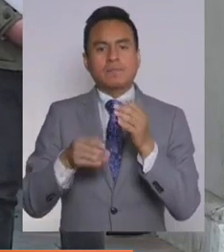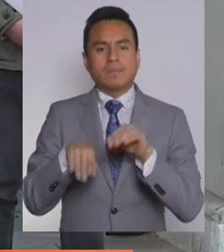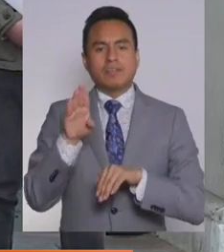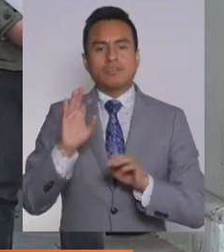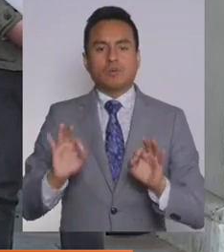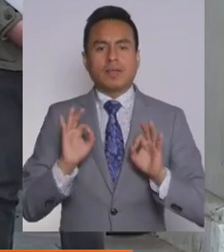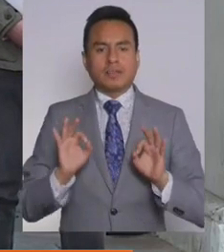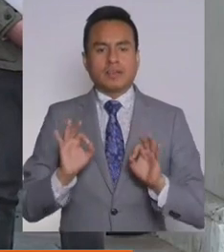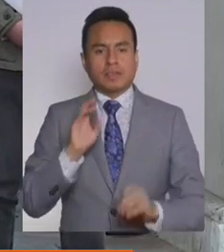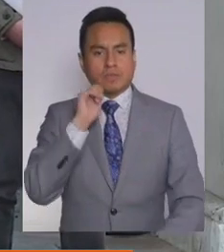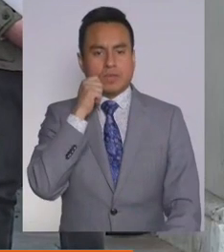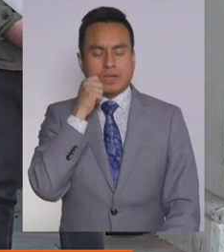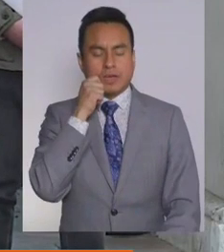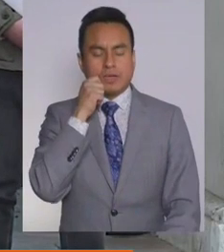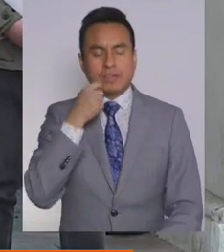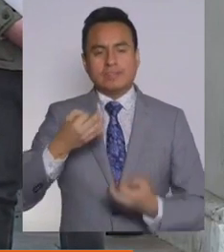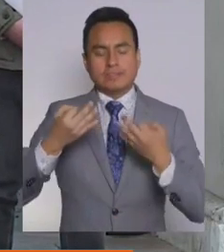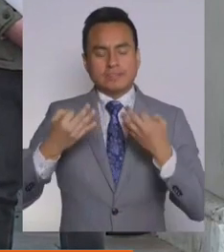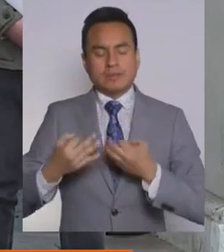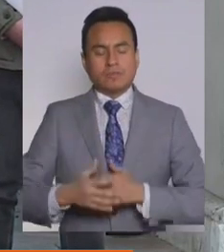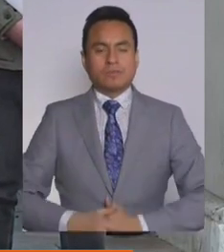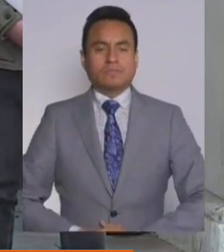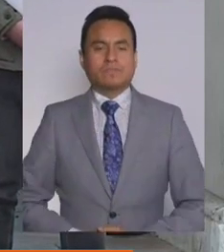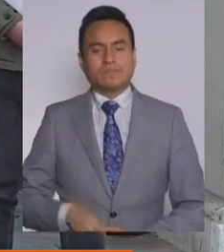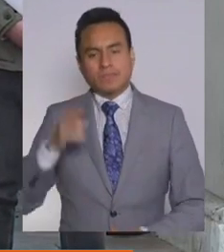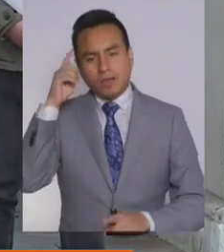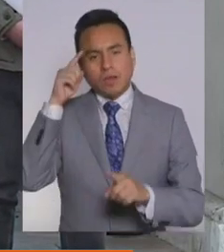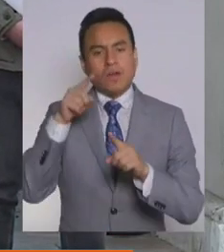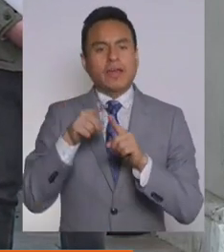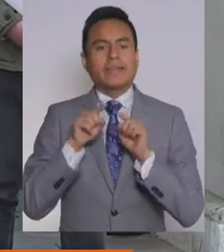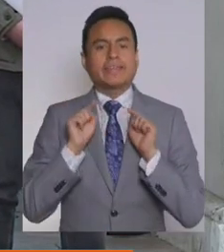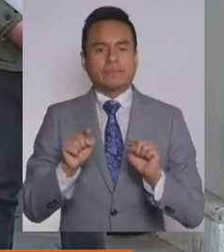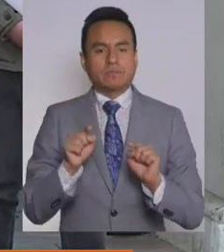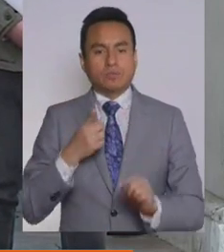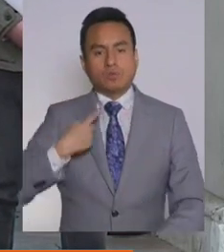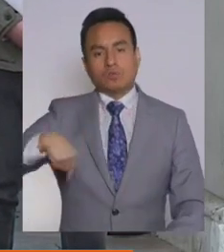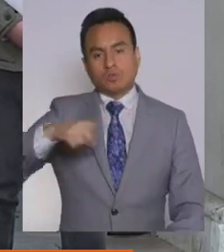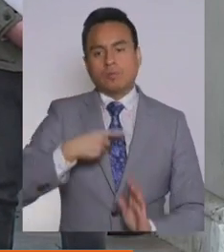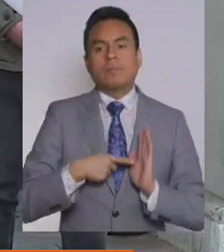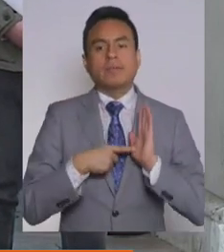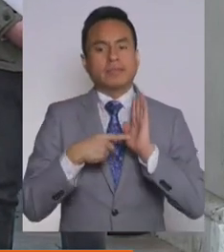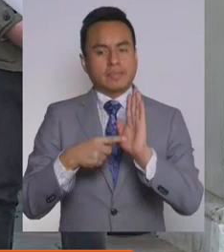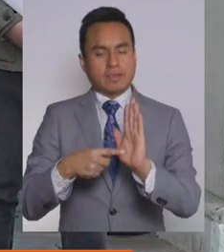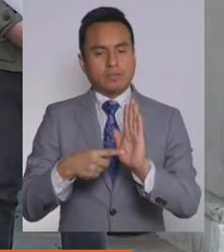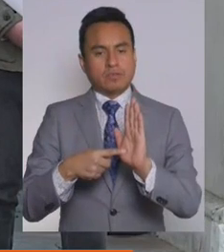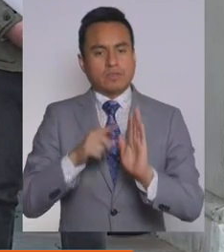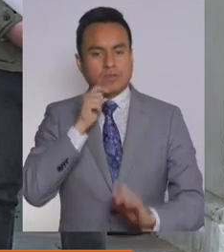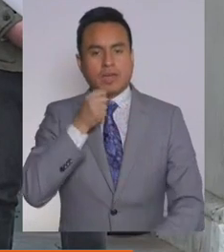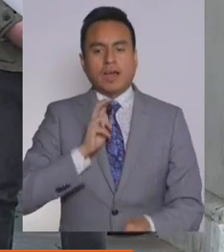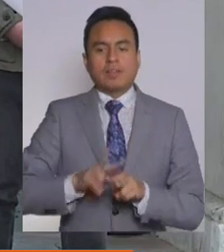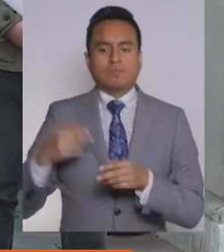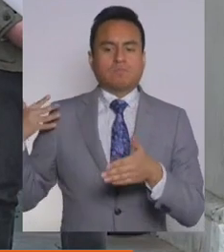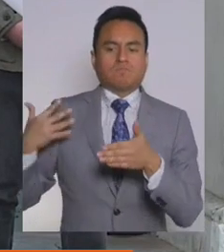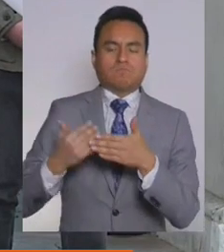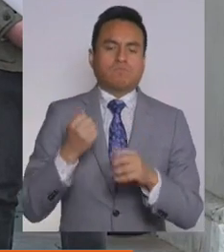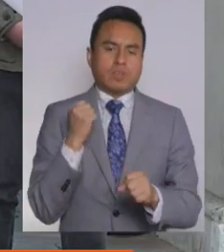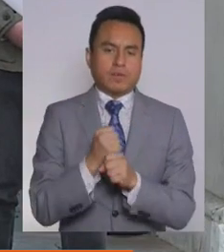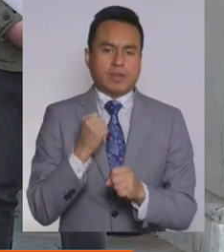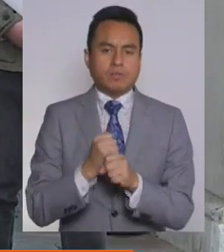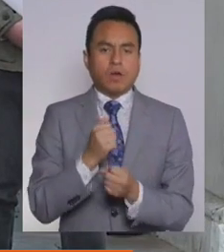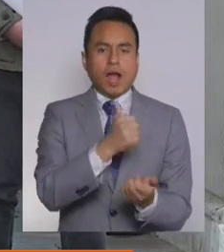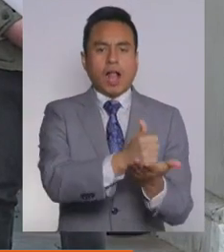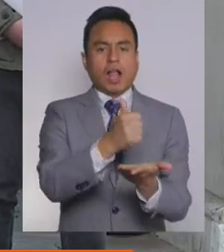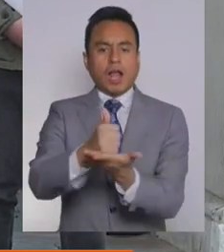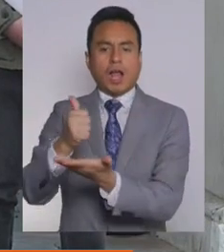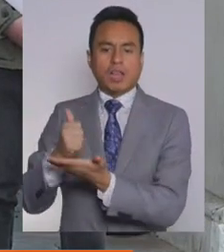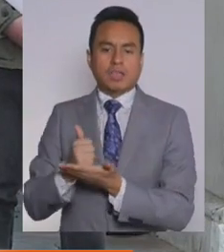grado de normalidad sea en términos seguros. Ese es el objetivo, eso es lo que estamos planteando y es lo que hemos venido trabajando también con los